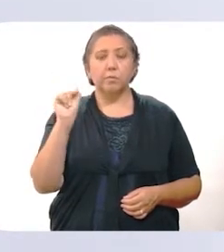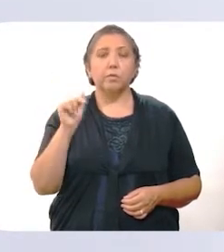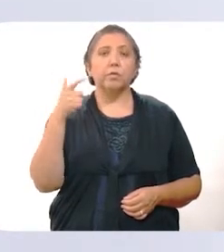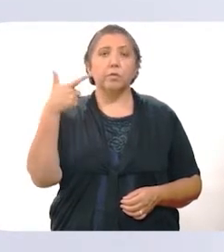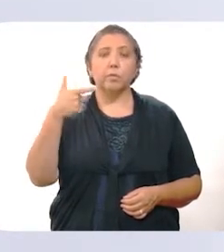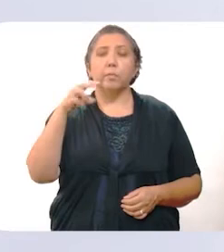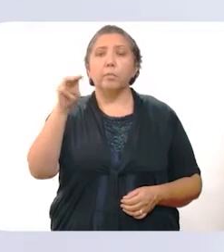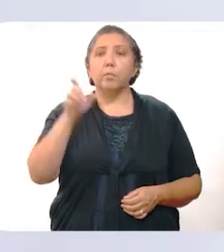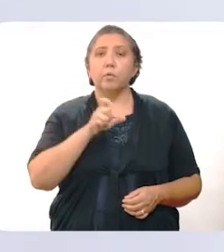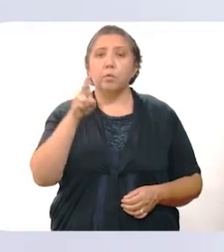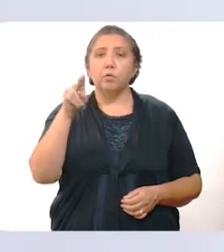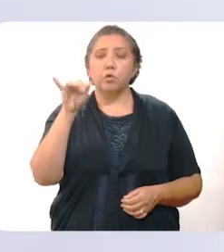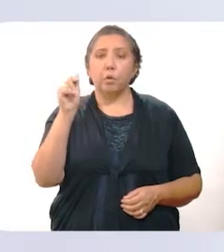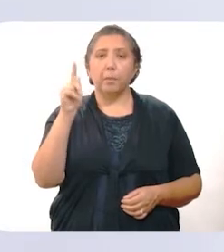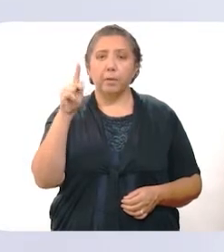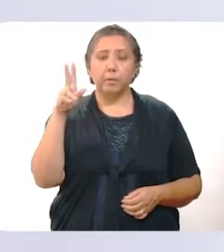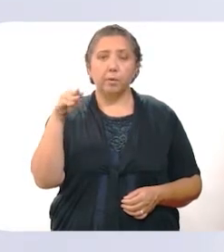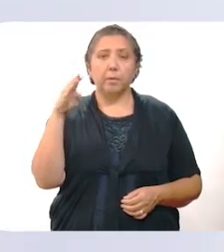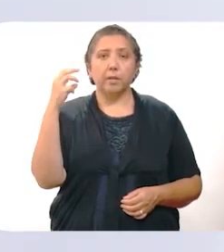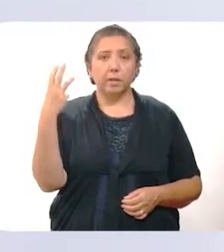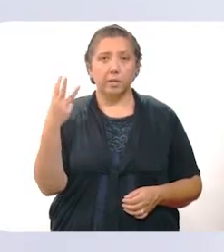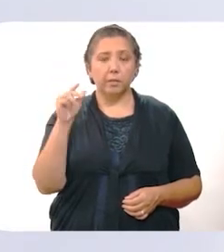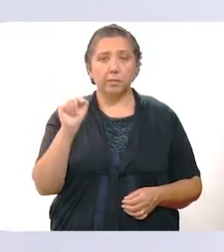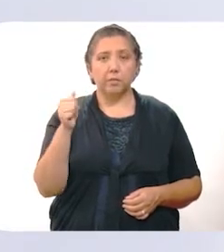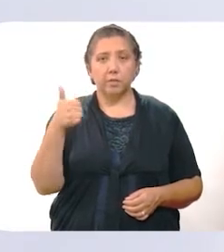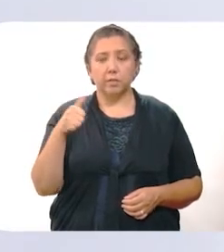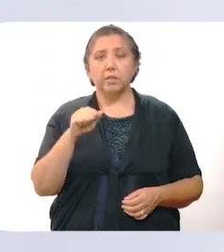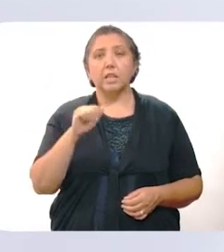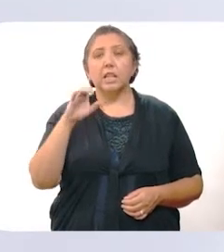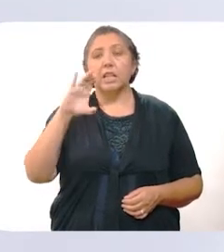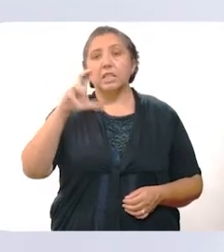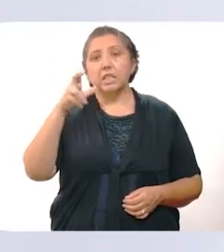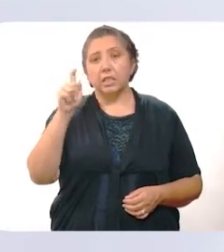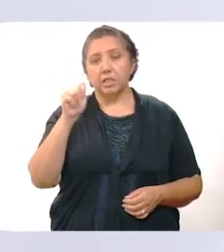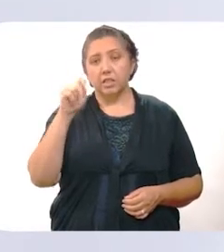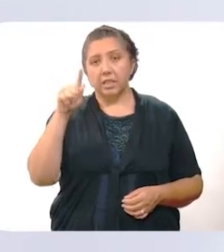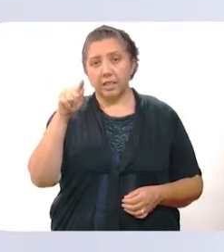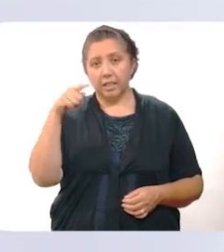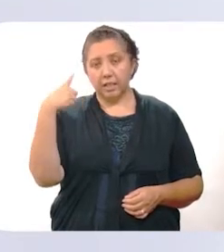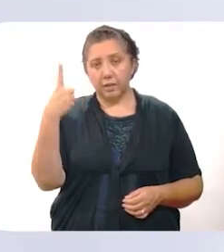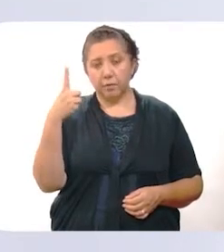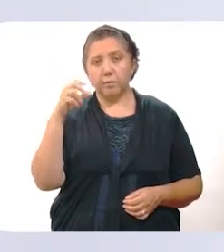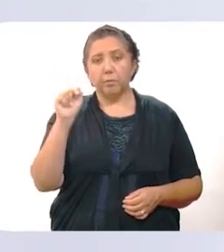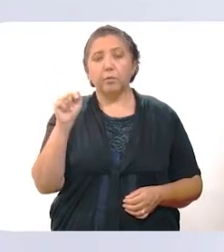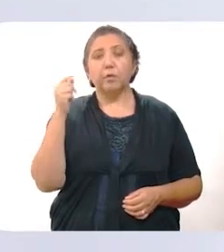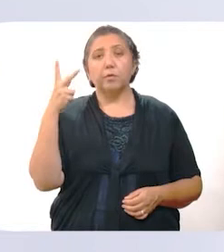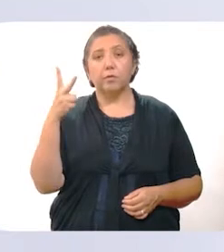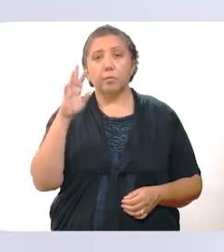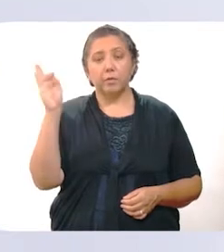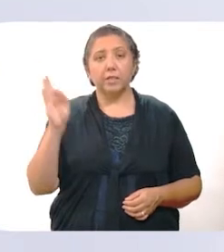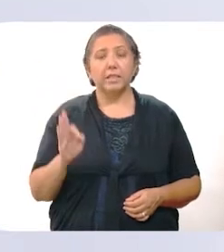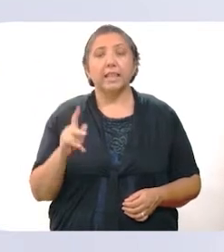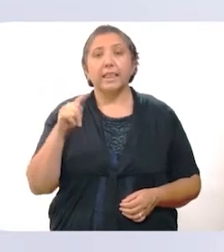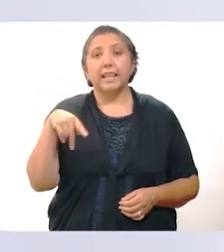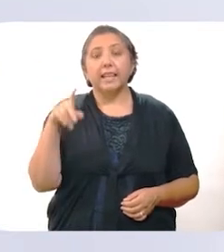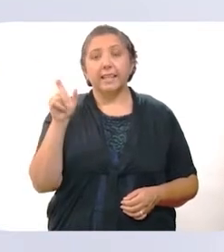86.7%, Muxupip 93.6%, Chiquinzonot 71.2%,